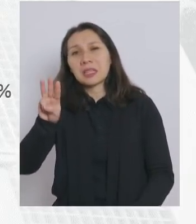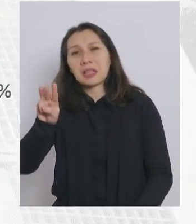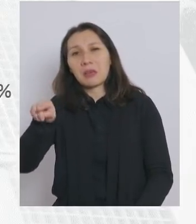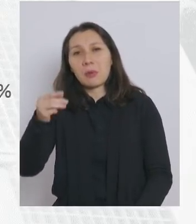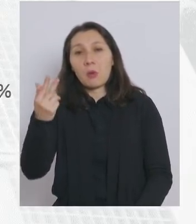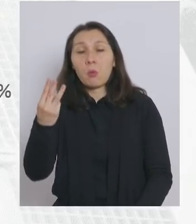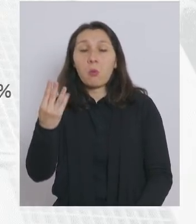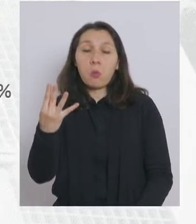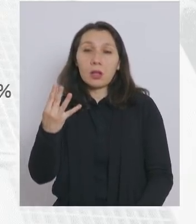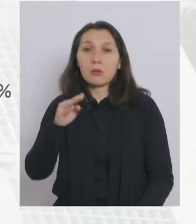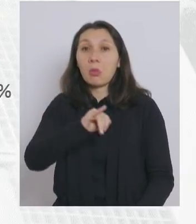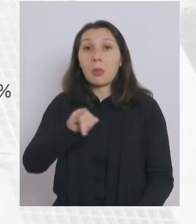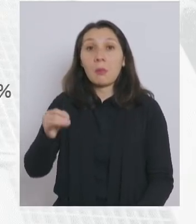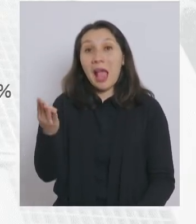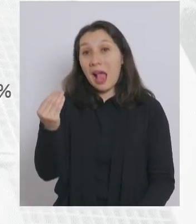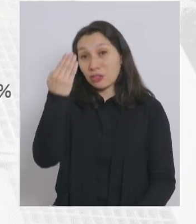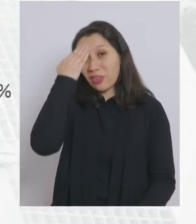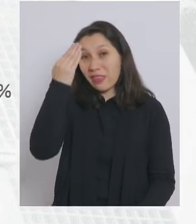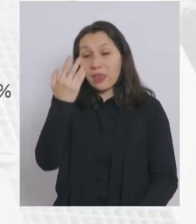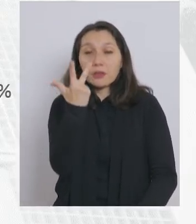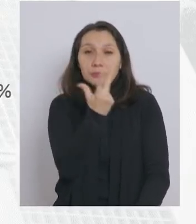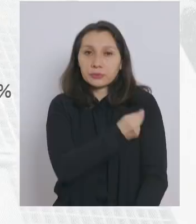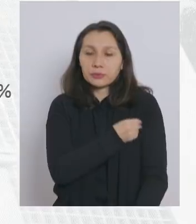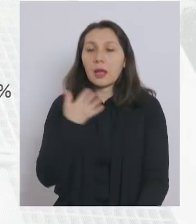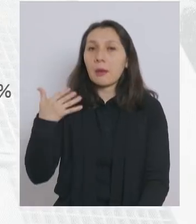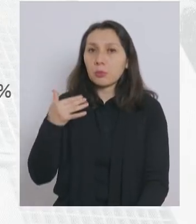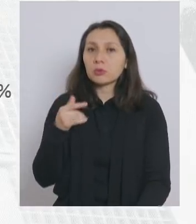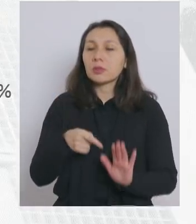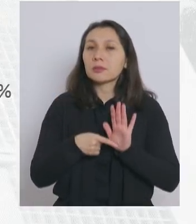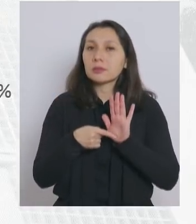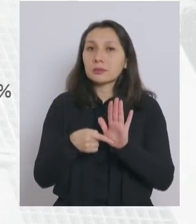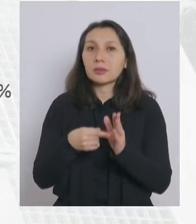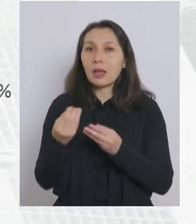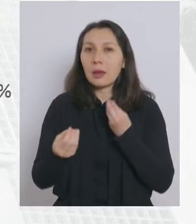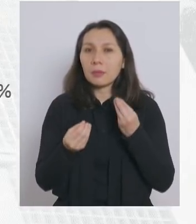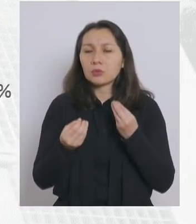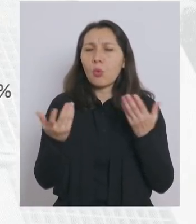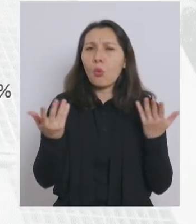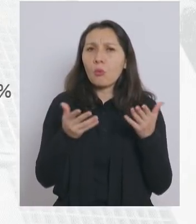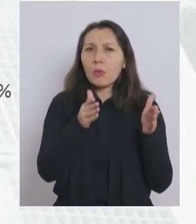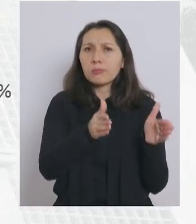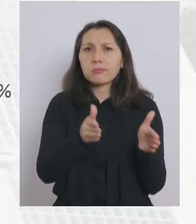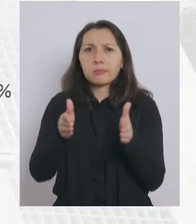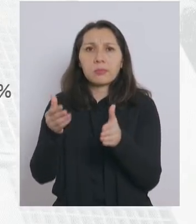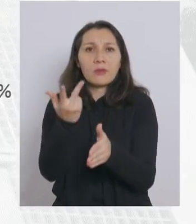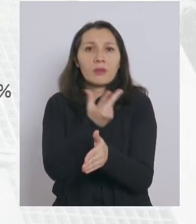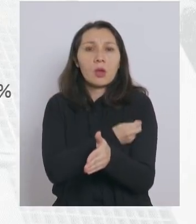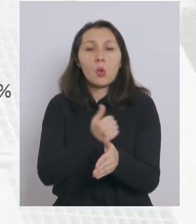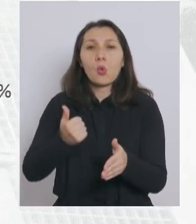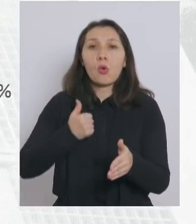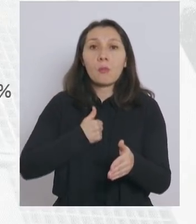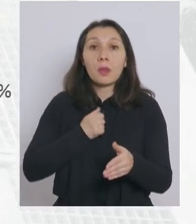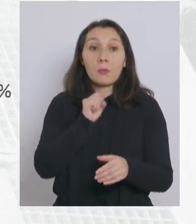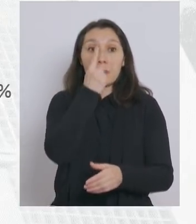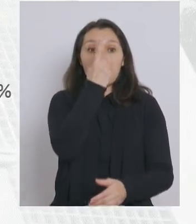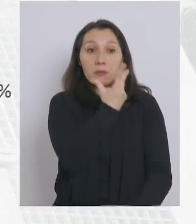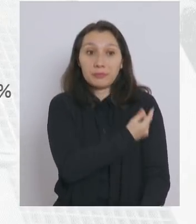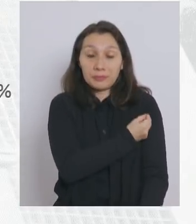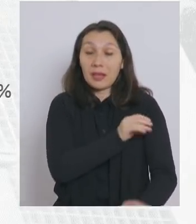Después de los 14 días desde la administración, es importante destacar entonces que el esquema de vacunación se completa después de los 14